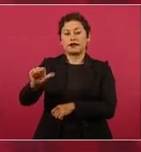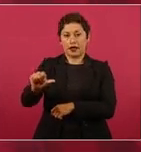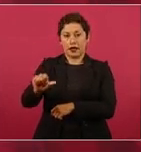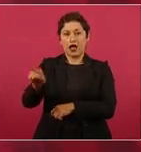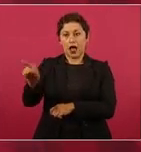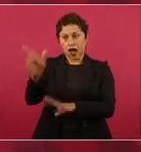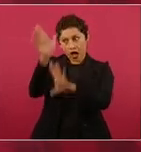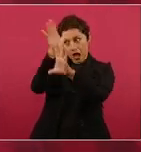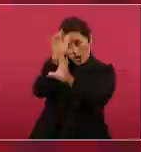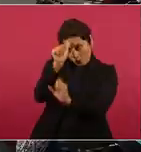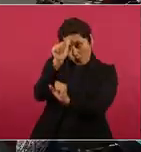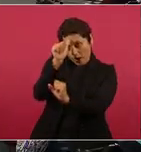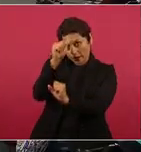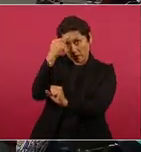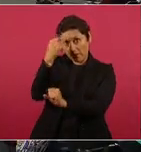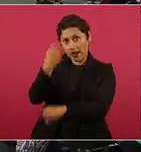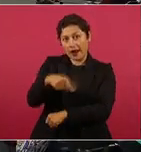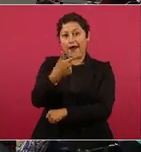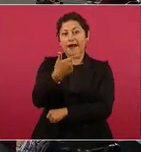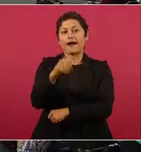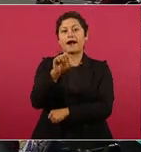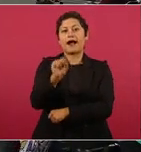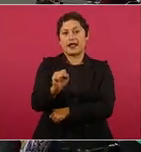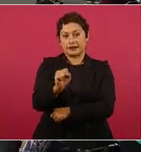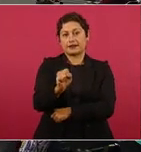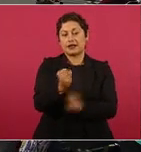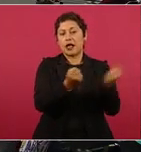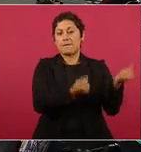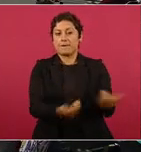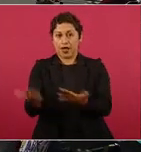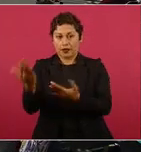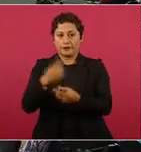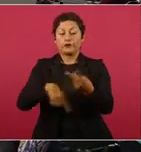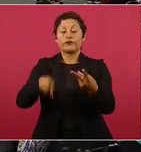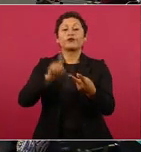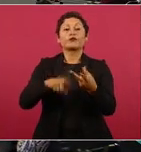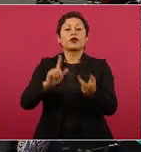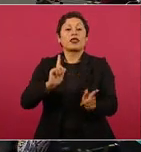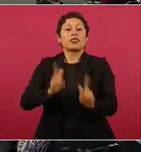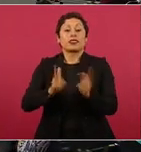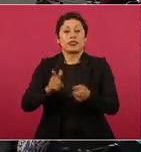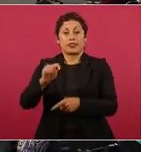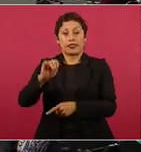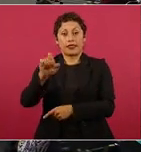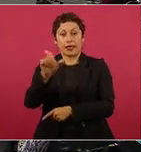de transporte de gas de Texas a